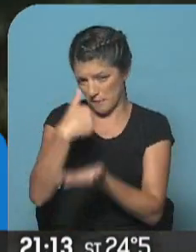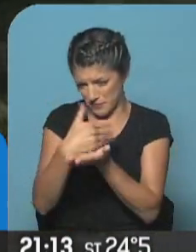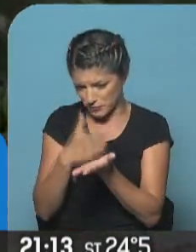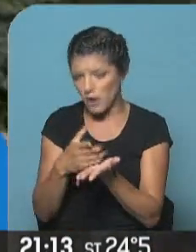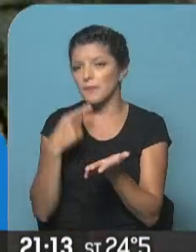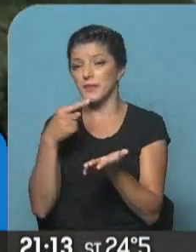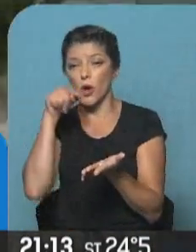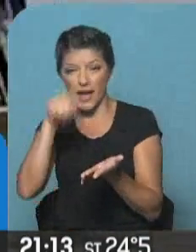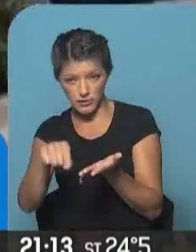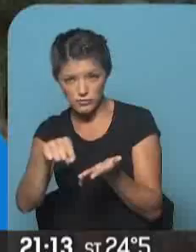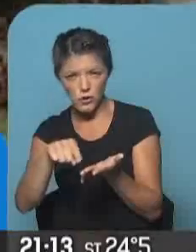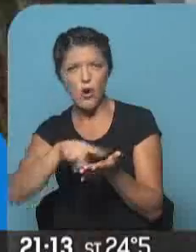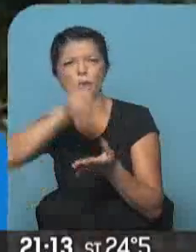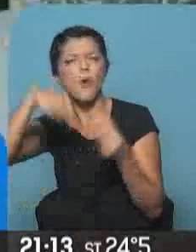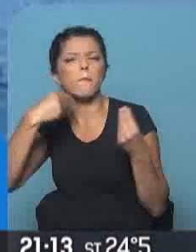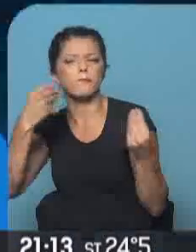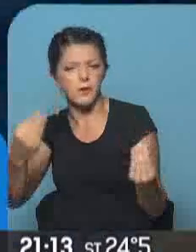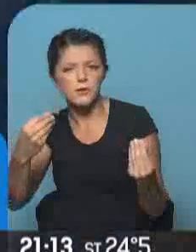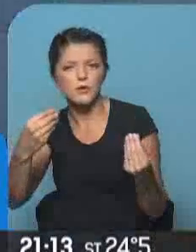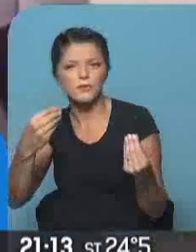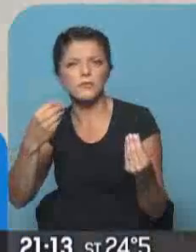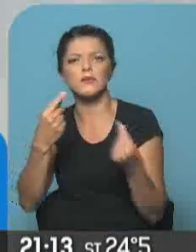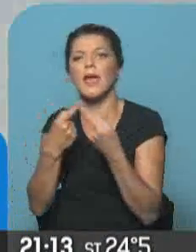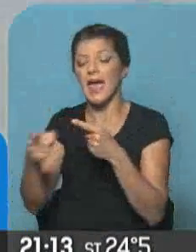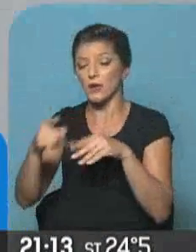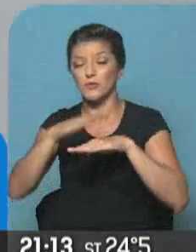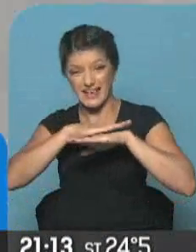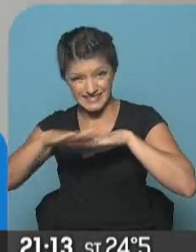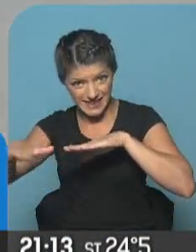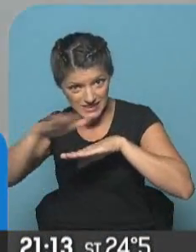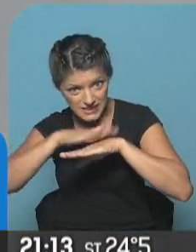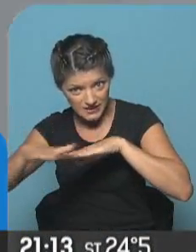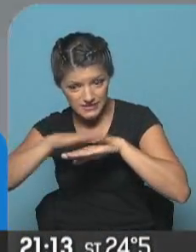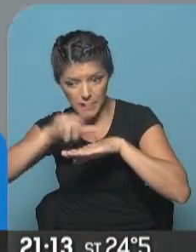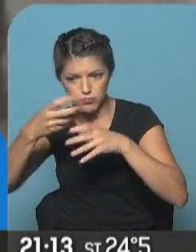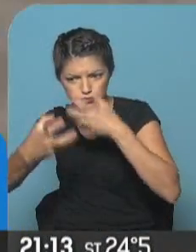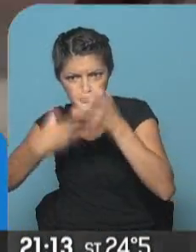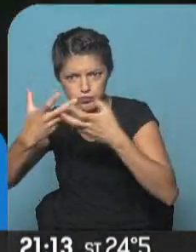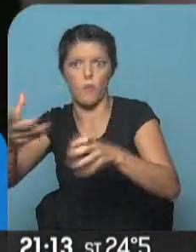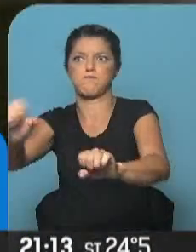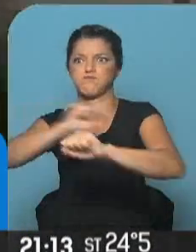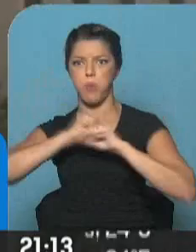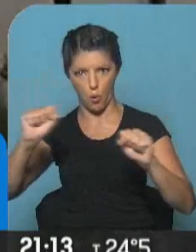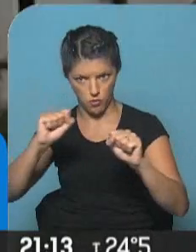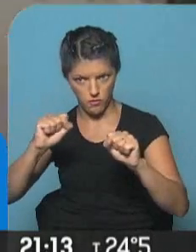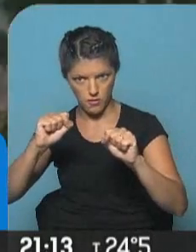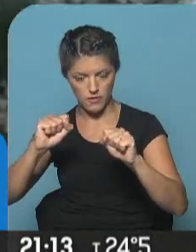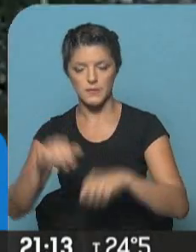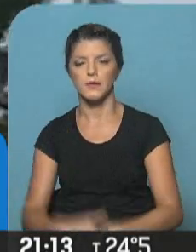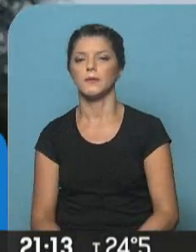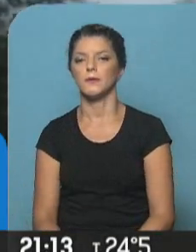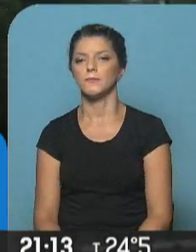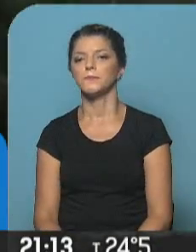fue provocado por el fuego que se generó en una cinta de la fábrica, lo que causó varias explosiones en cadena, y